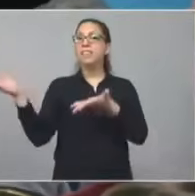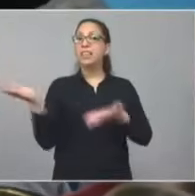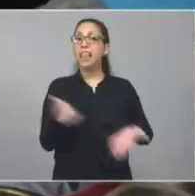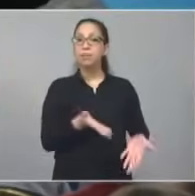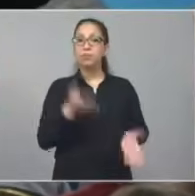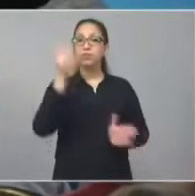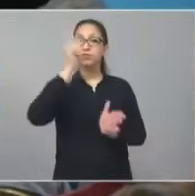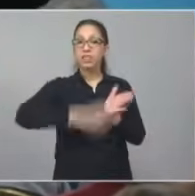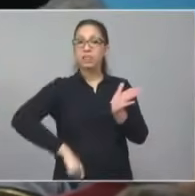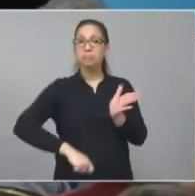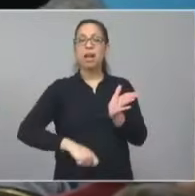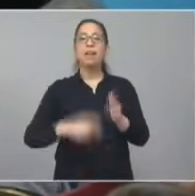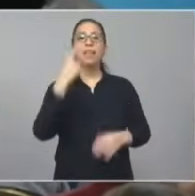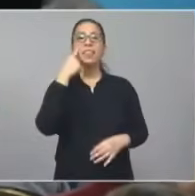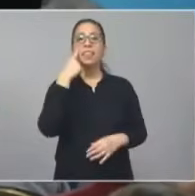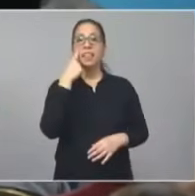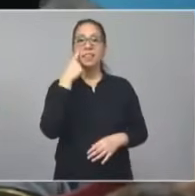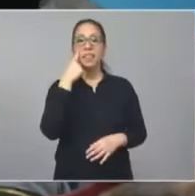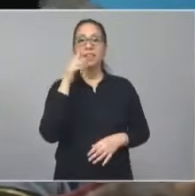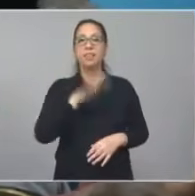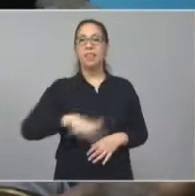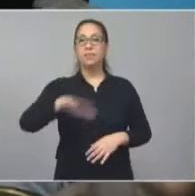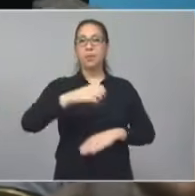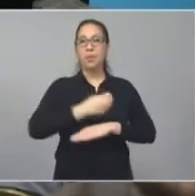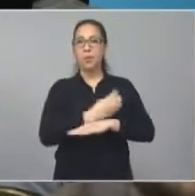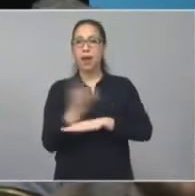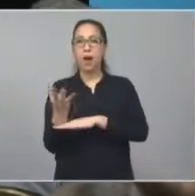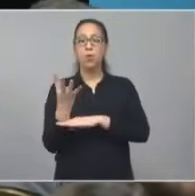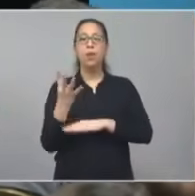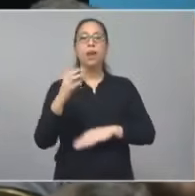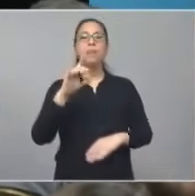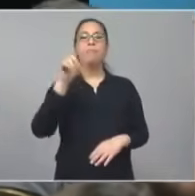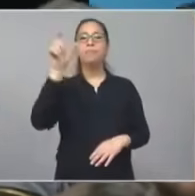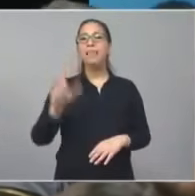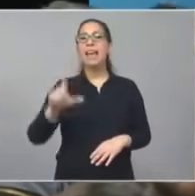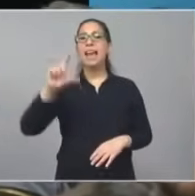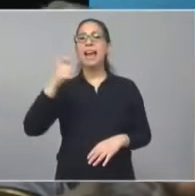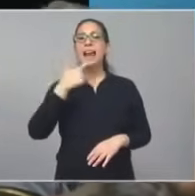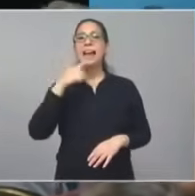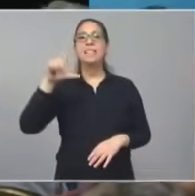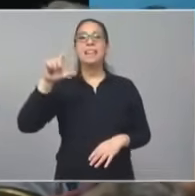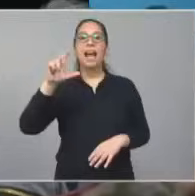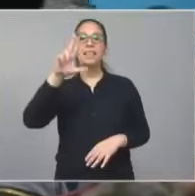Invitamos a firmar al intendente de Almirante Brown, Mariano Cascallares.